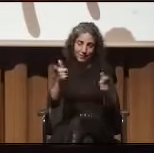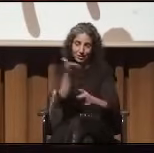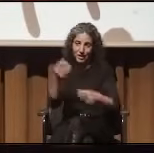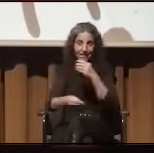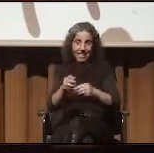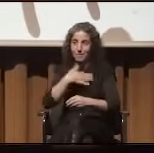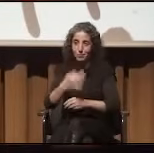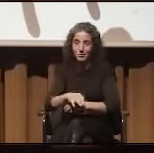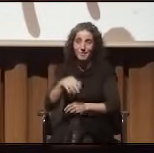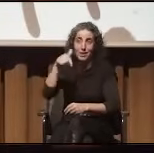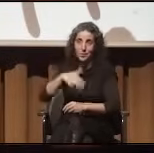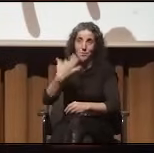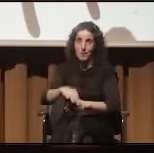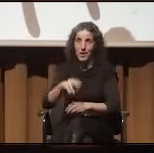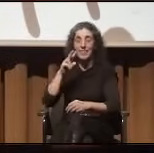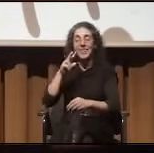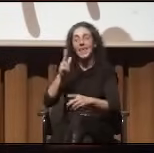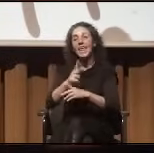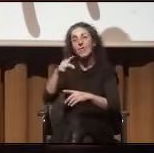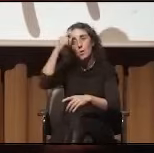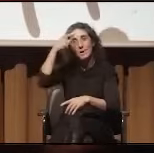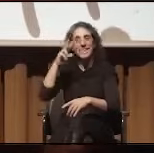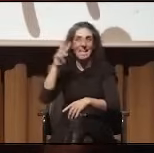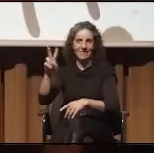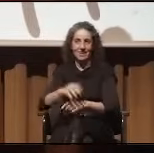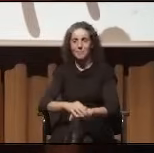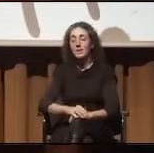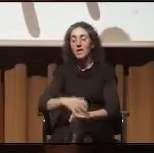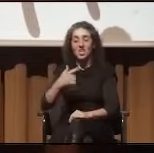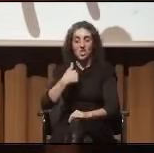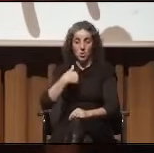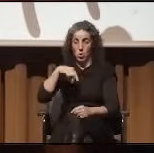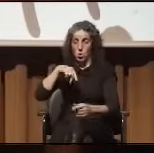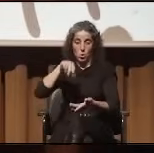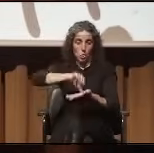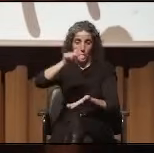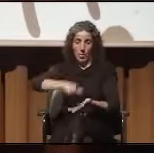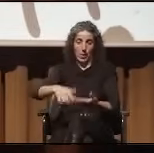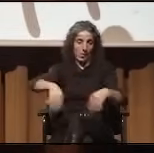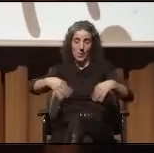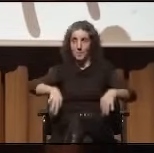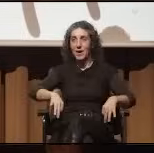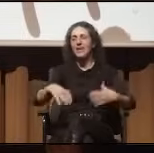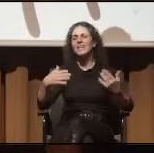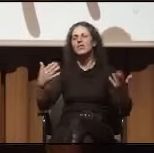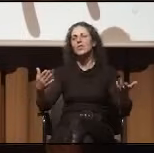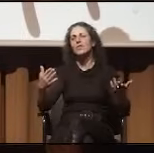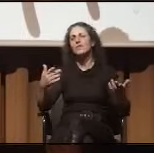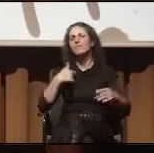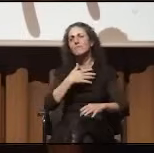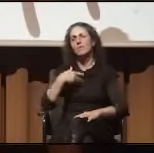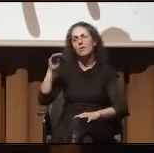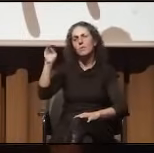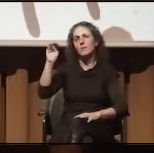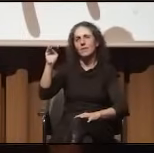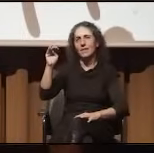Como ciudadano de a pie, no soy ni profesional ni voluntario, ¿cómo se explica o cómo se entiende esta